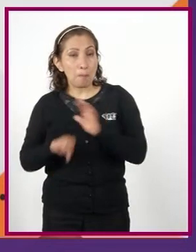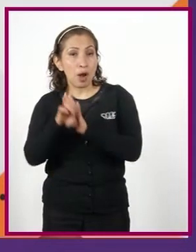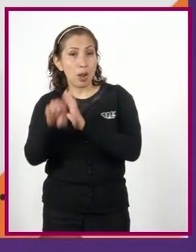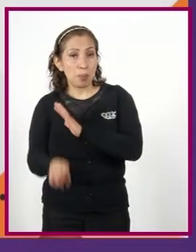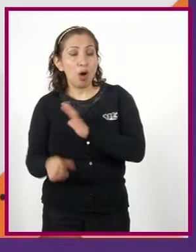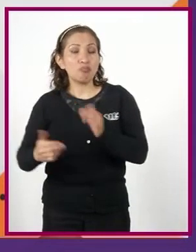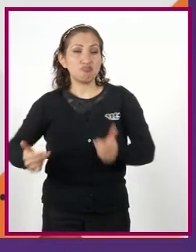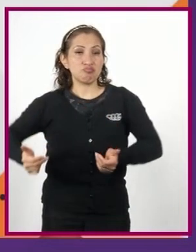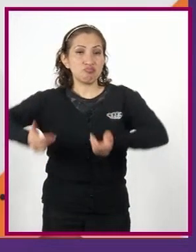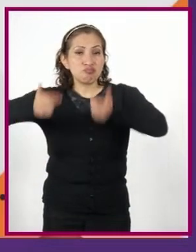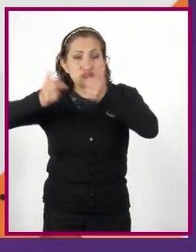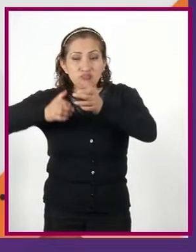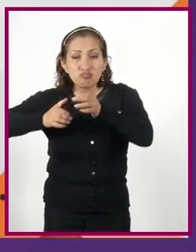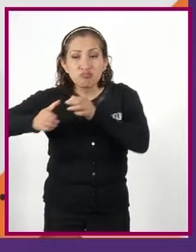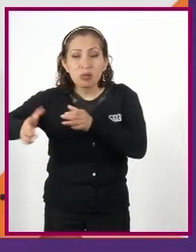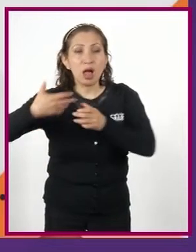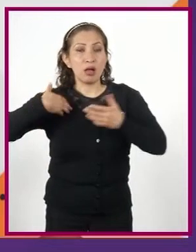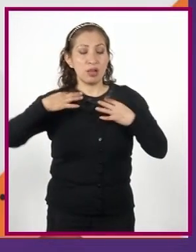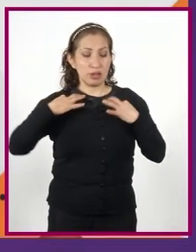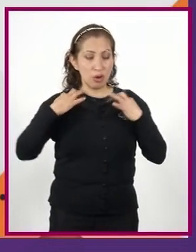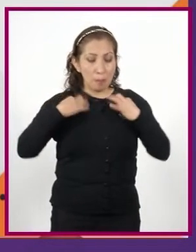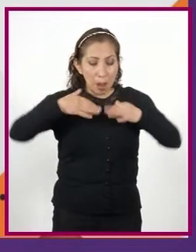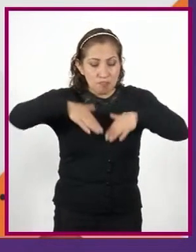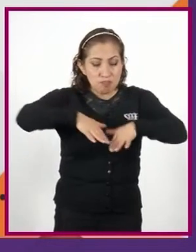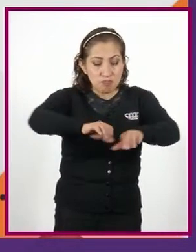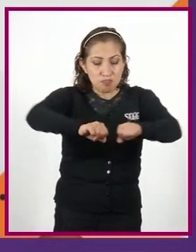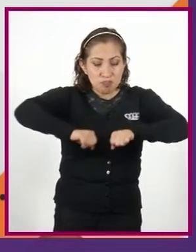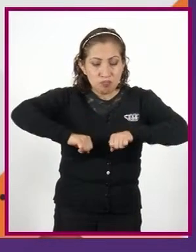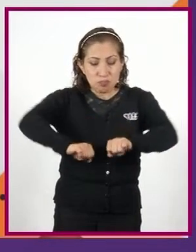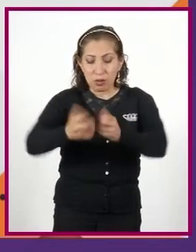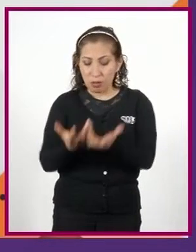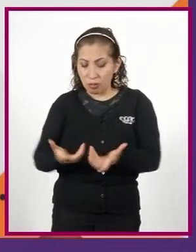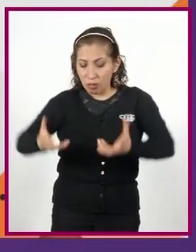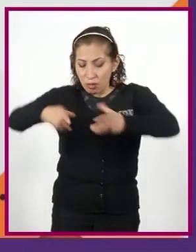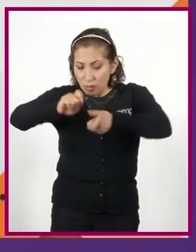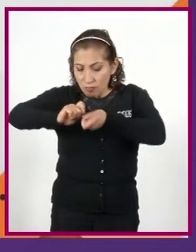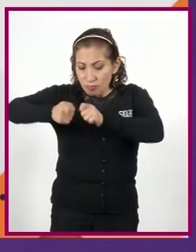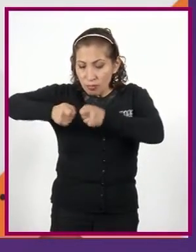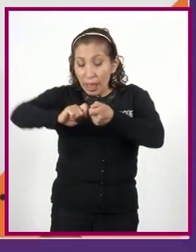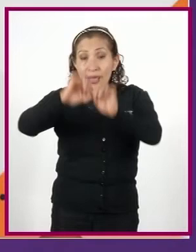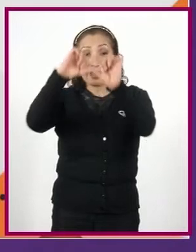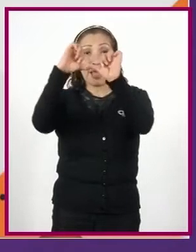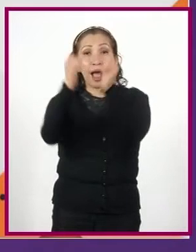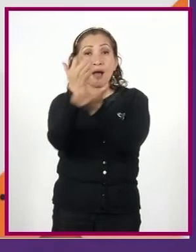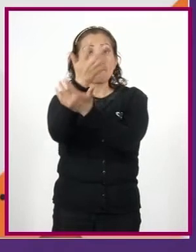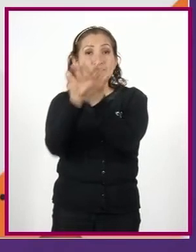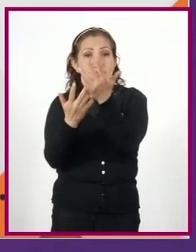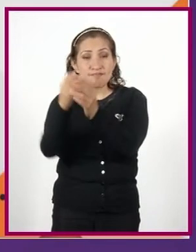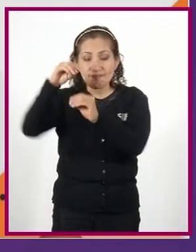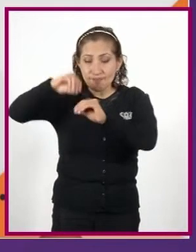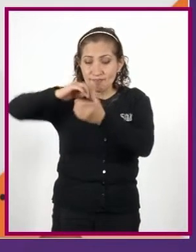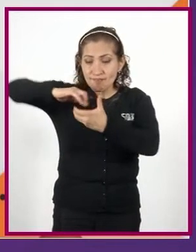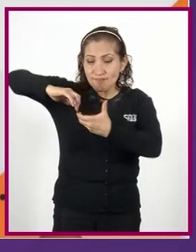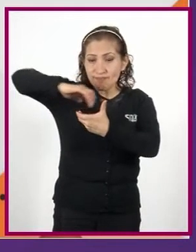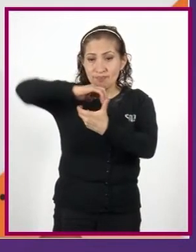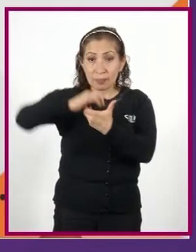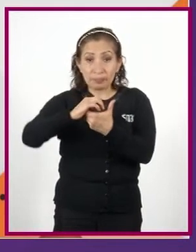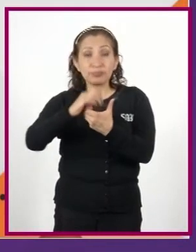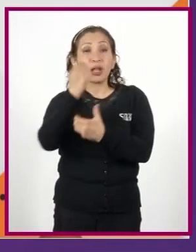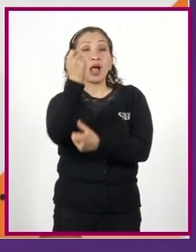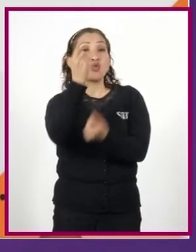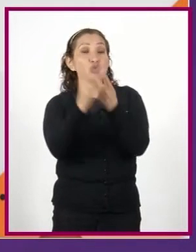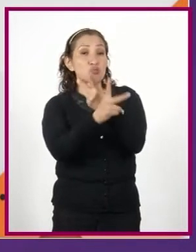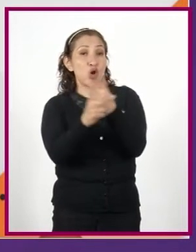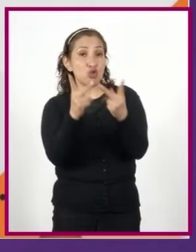el comercio, los textiles, la cestería y las artesanías. Entre los